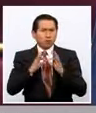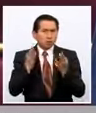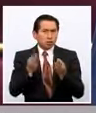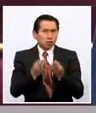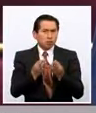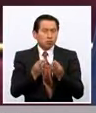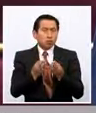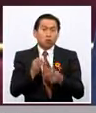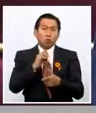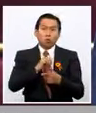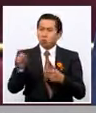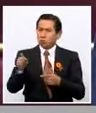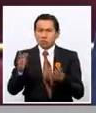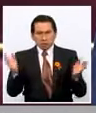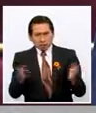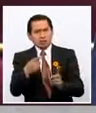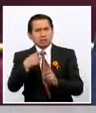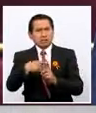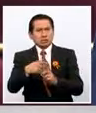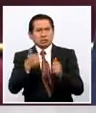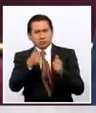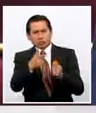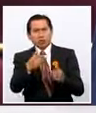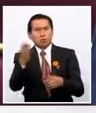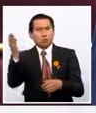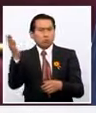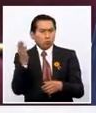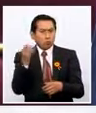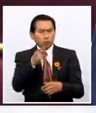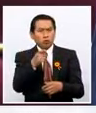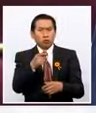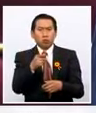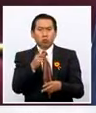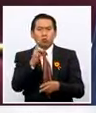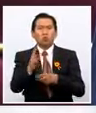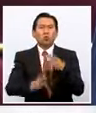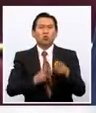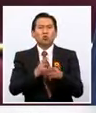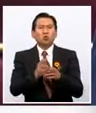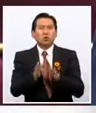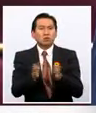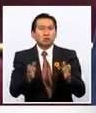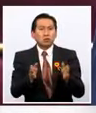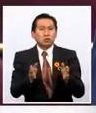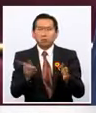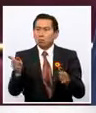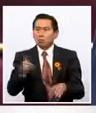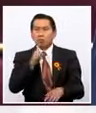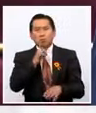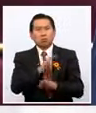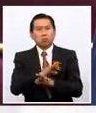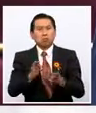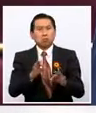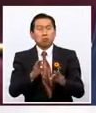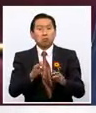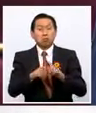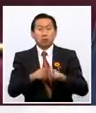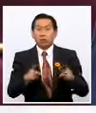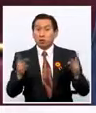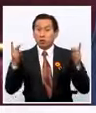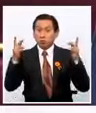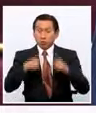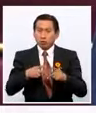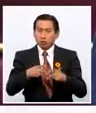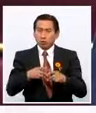o peleando para defender o impulsar el bono universal pero más grave aún y